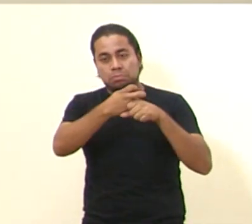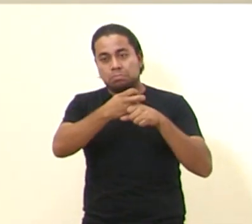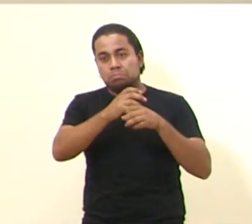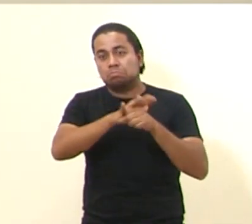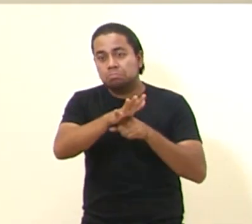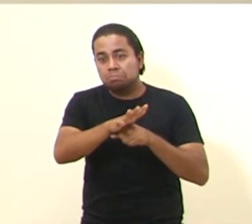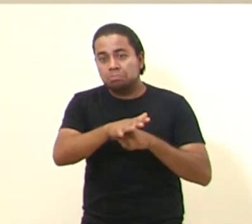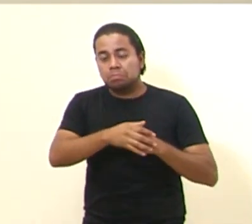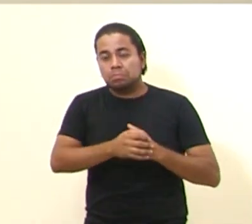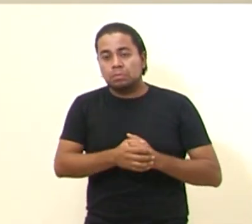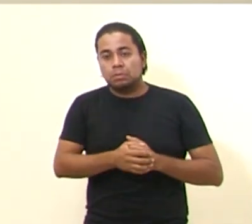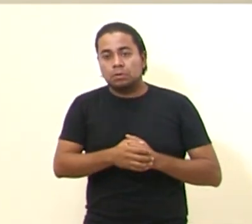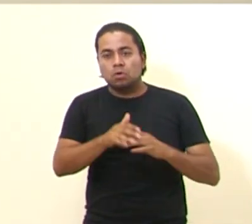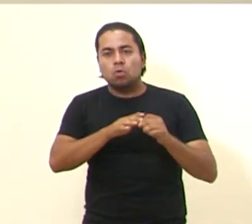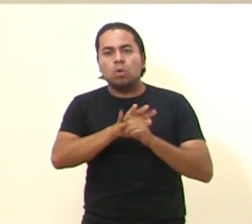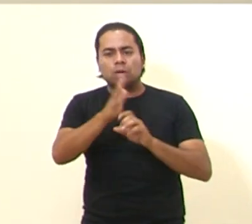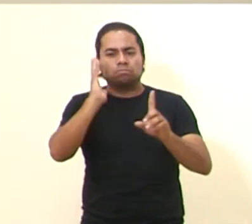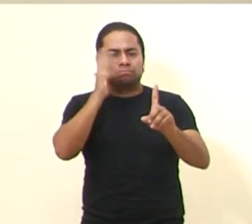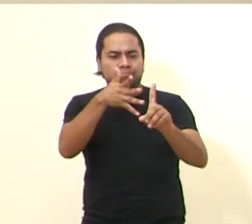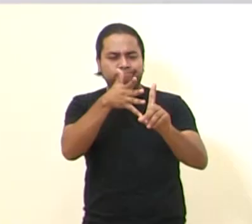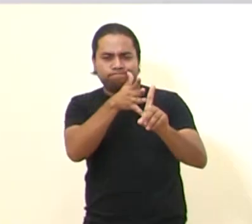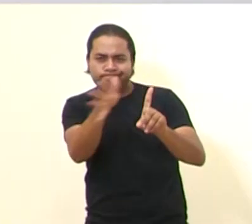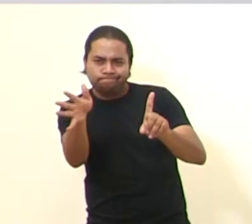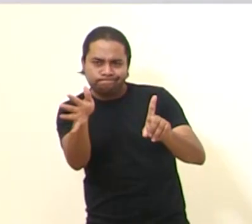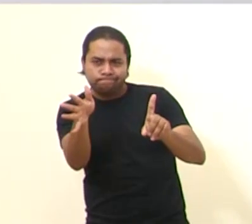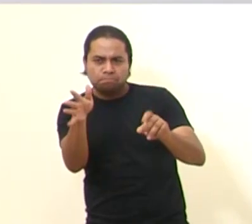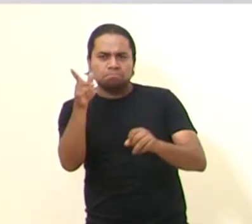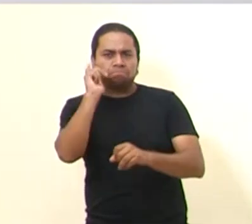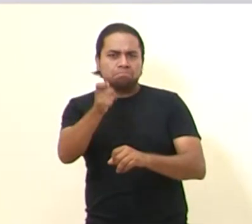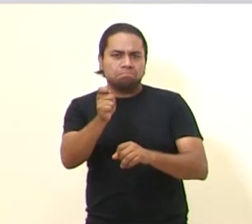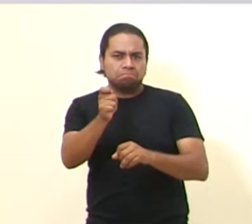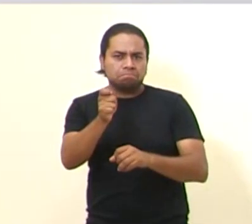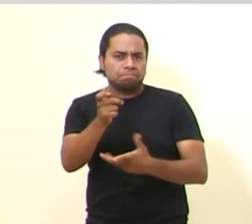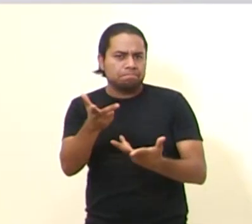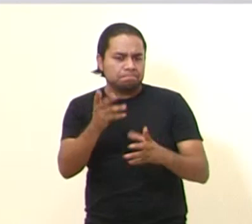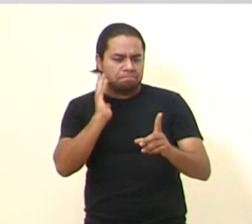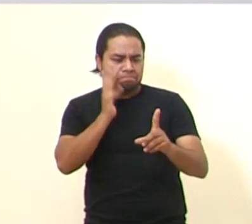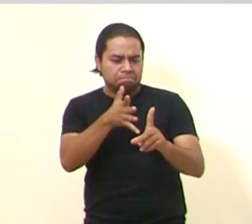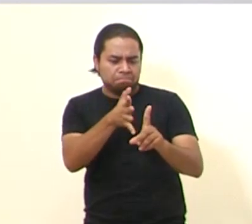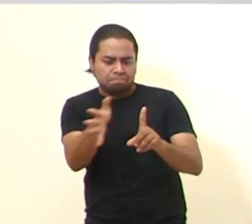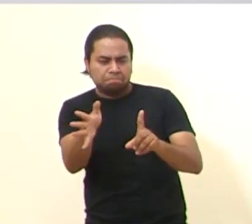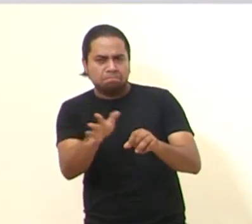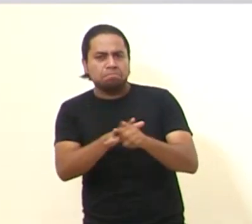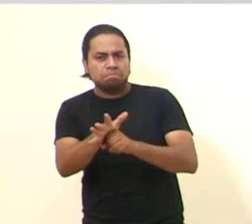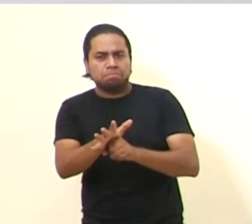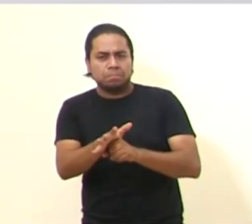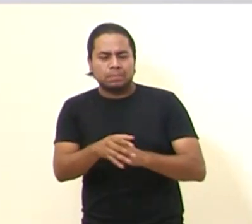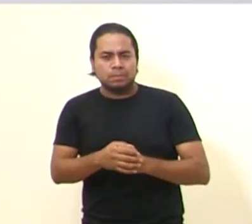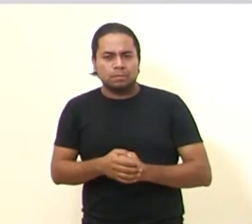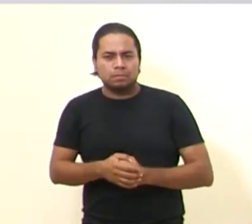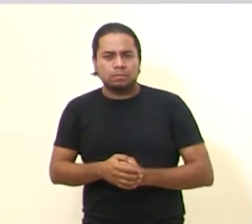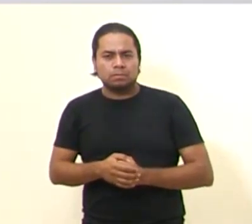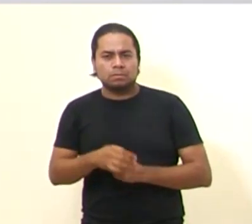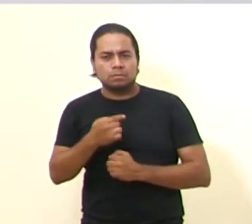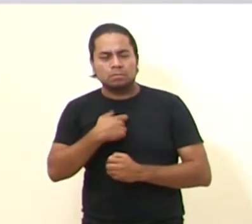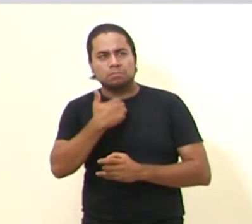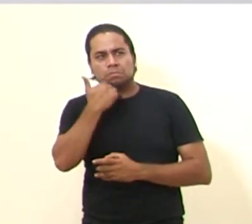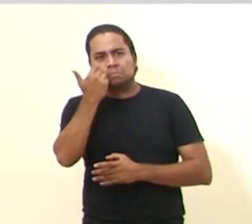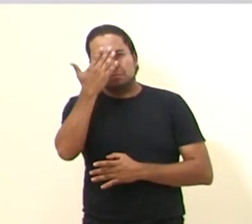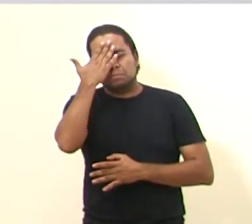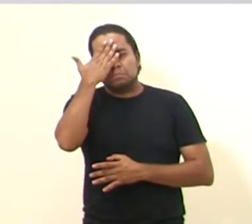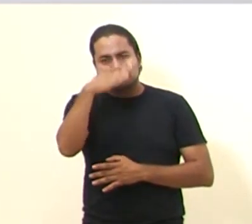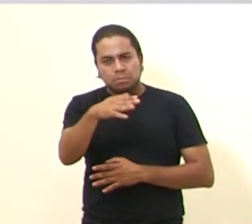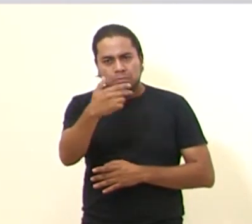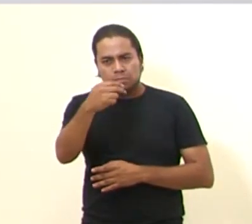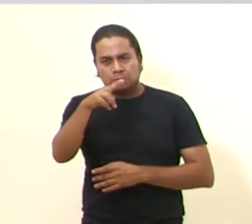Determinar los subtemas. ¿Pero qué son los subtemas? Los subtemas son lo que quiero saber de